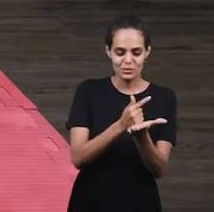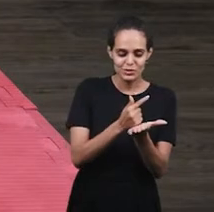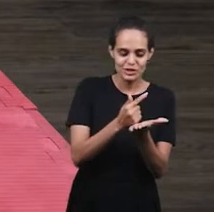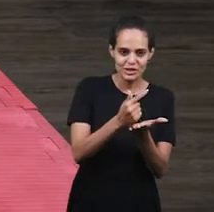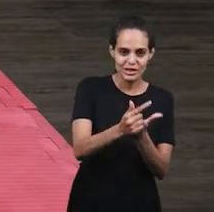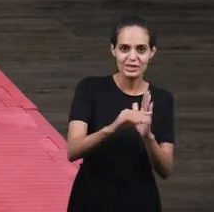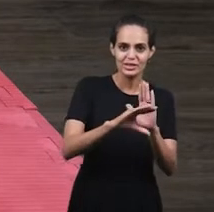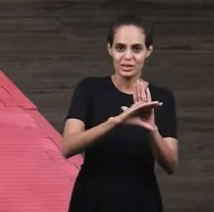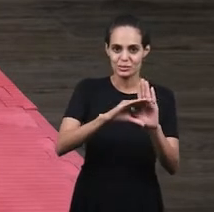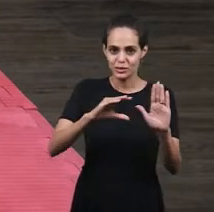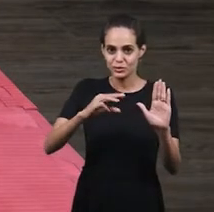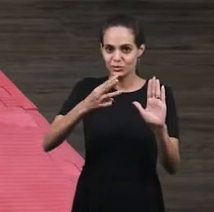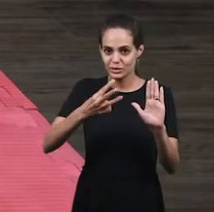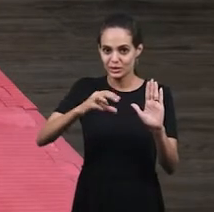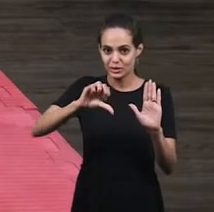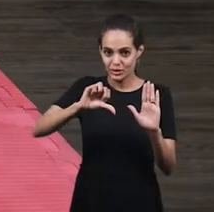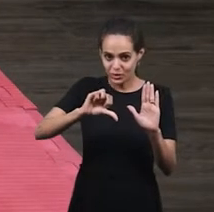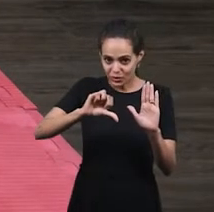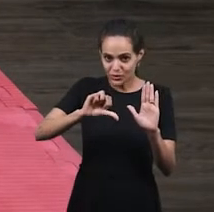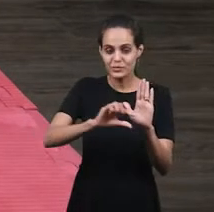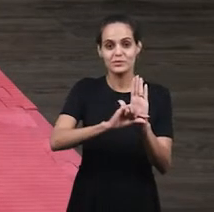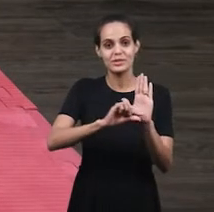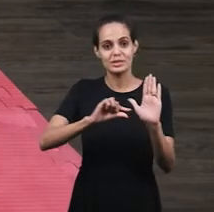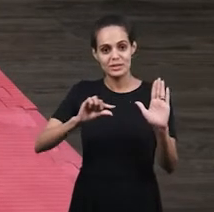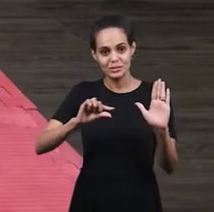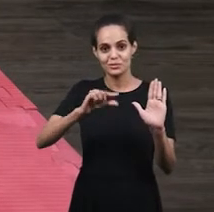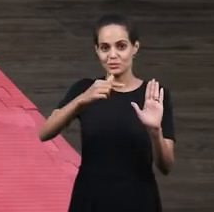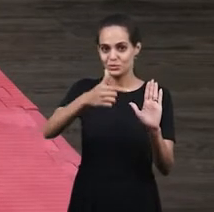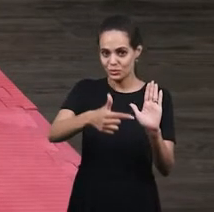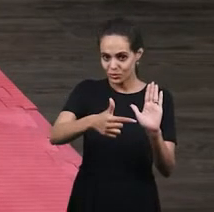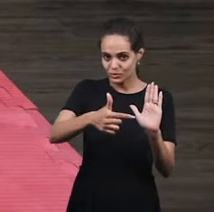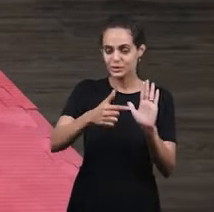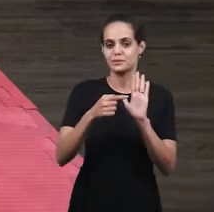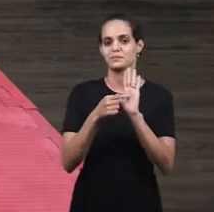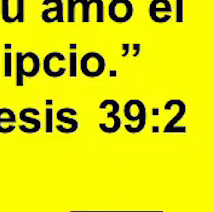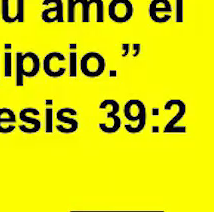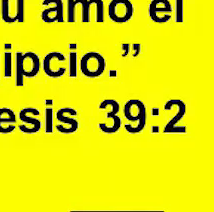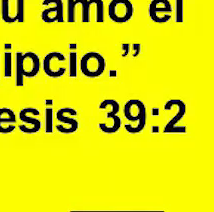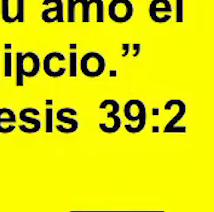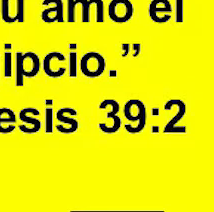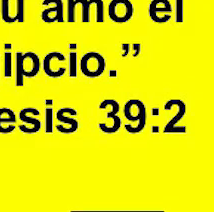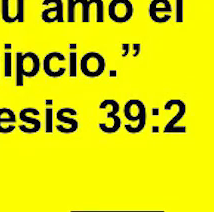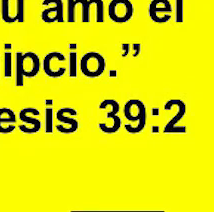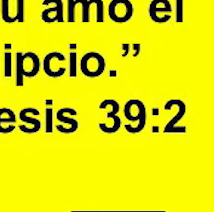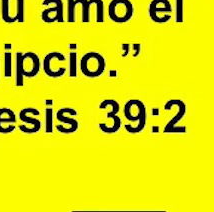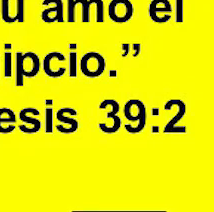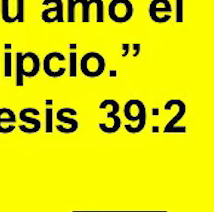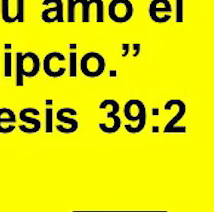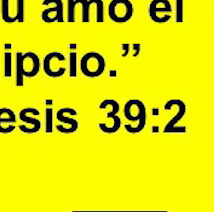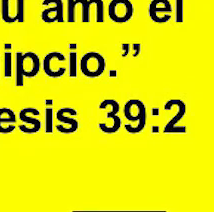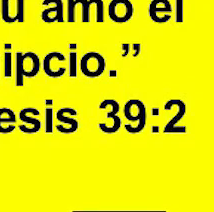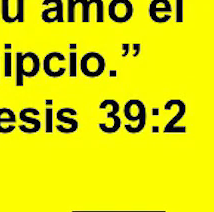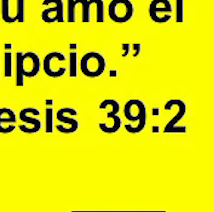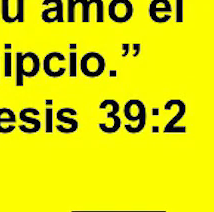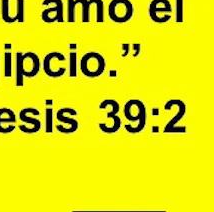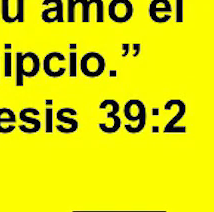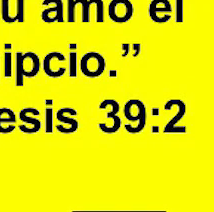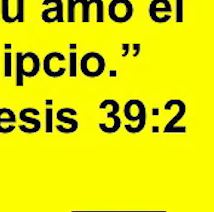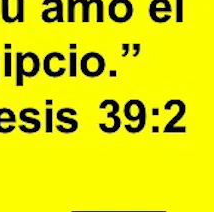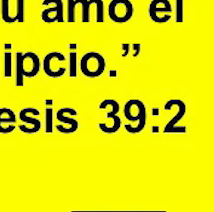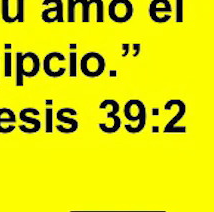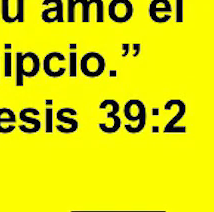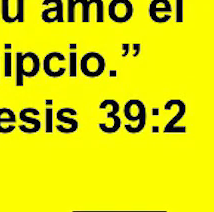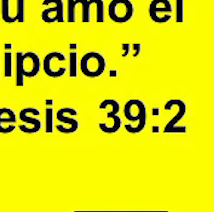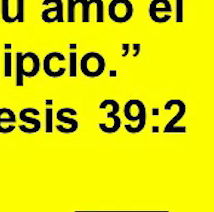Génesis capítulo 39 versículo 2 que dice así: Mas Jehová estaba